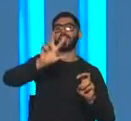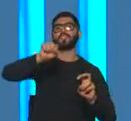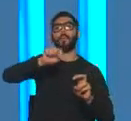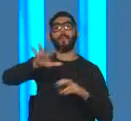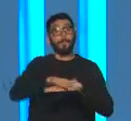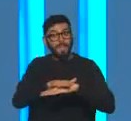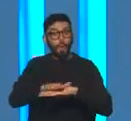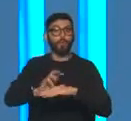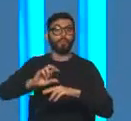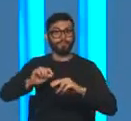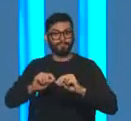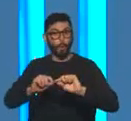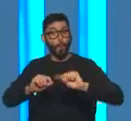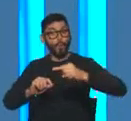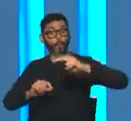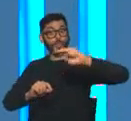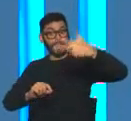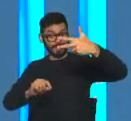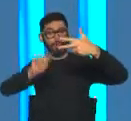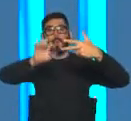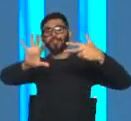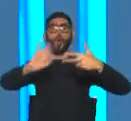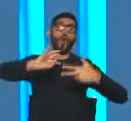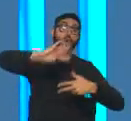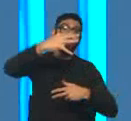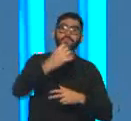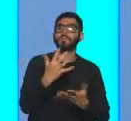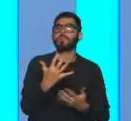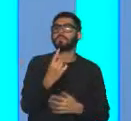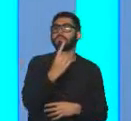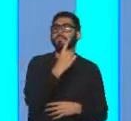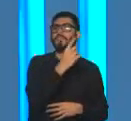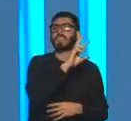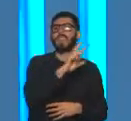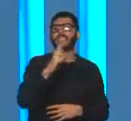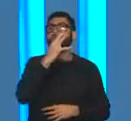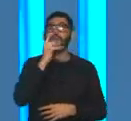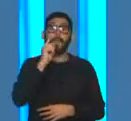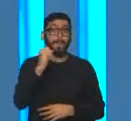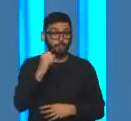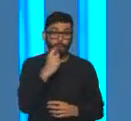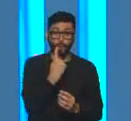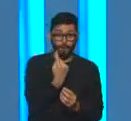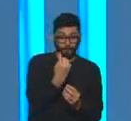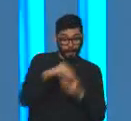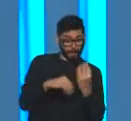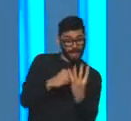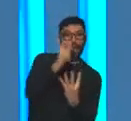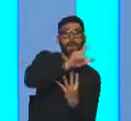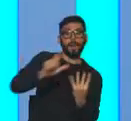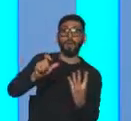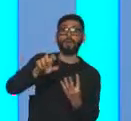estamos hablando a los datos de marzo de más de 314 mil pesos, más o menos. Bueno, si a un hogar de 4 personas tienen esos